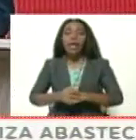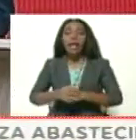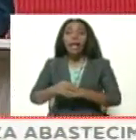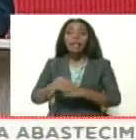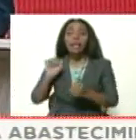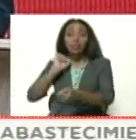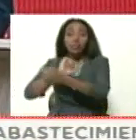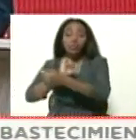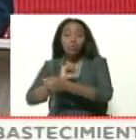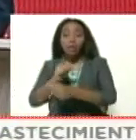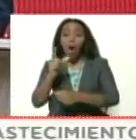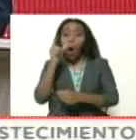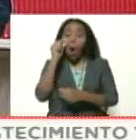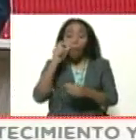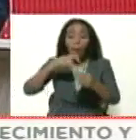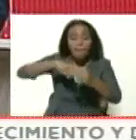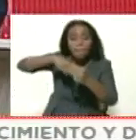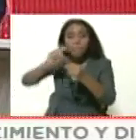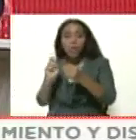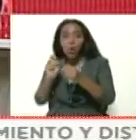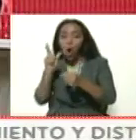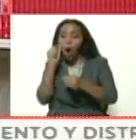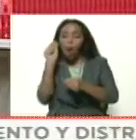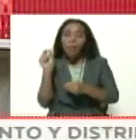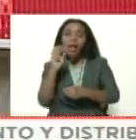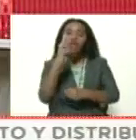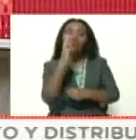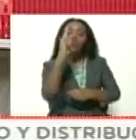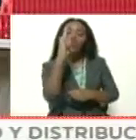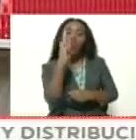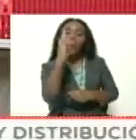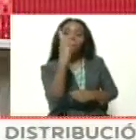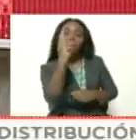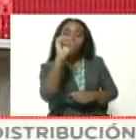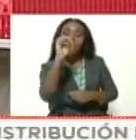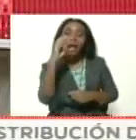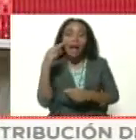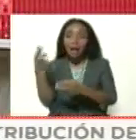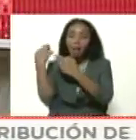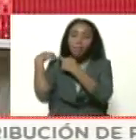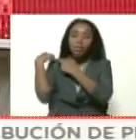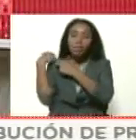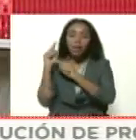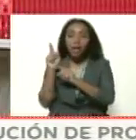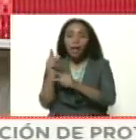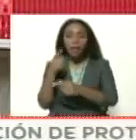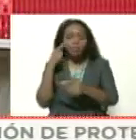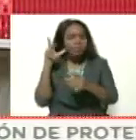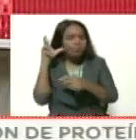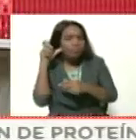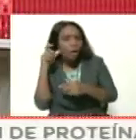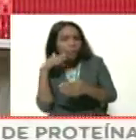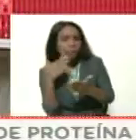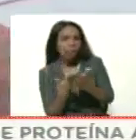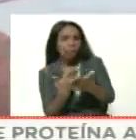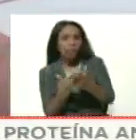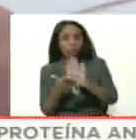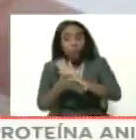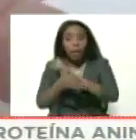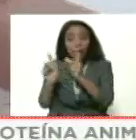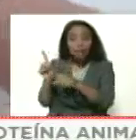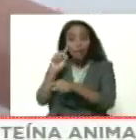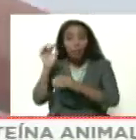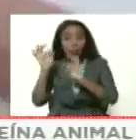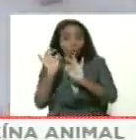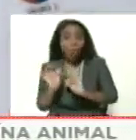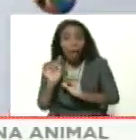el desertor Rubén Darío Fernández Figuera. Y ahí ustedes escuchan el testimonio. Entonces, resumiendo el testimonio de